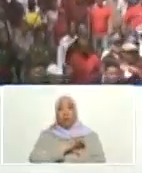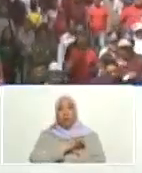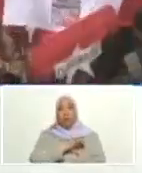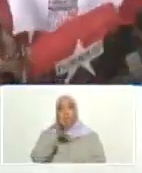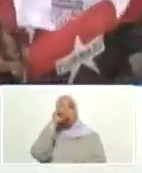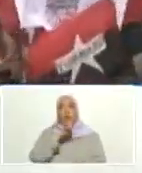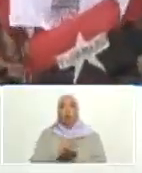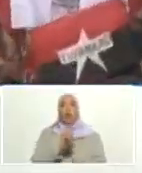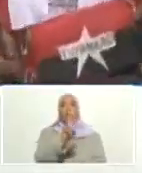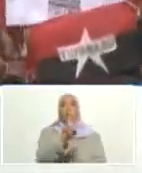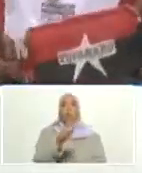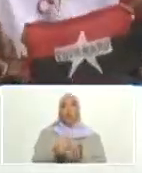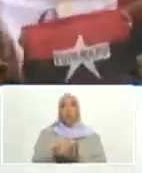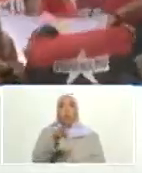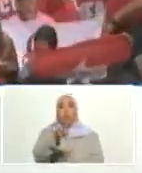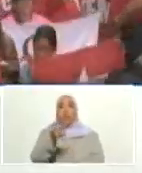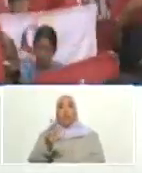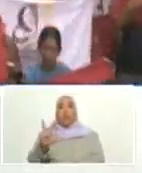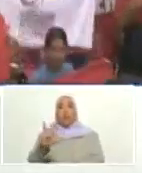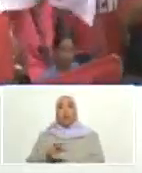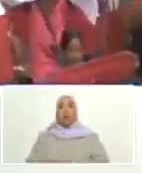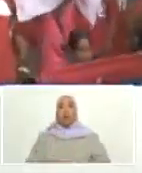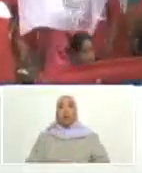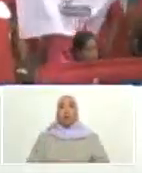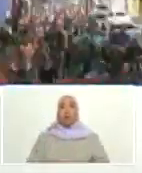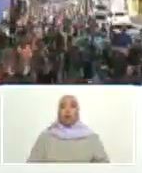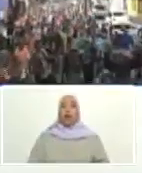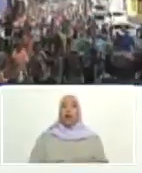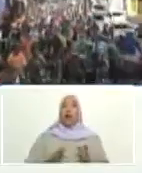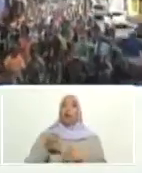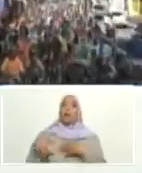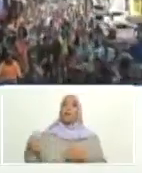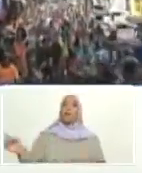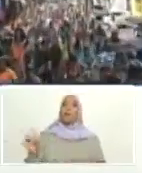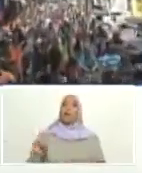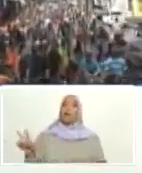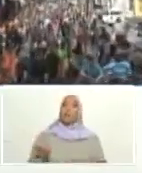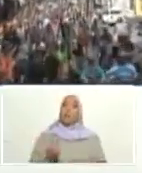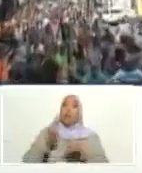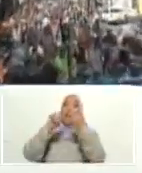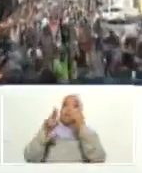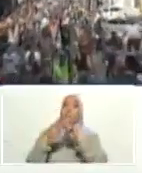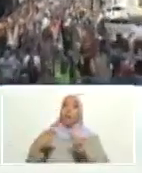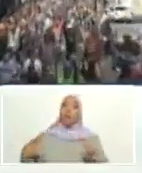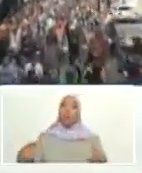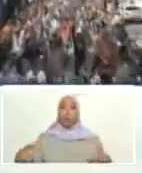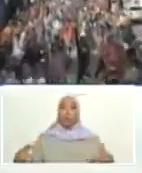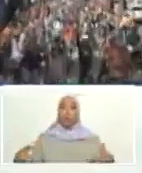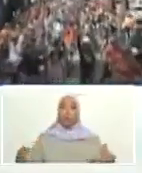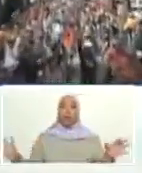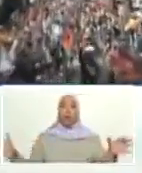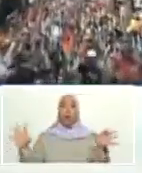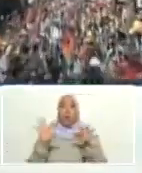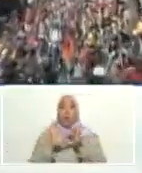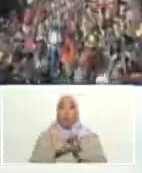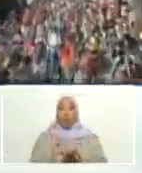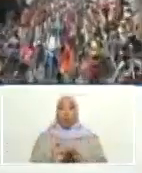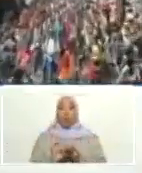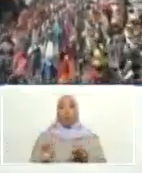año 2023, que Venezuela toda está en paz, está unida y